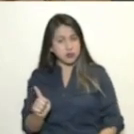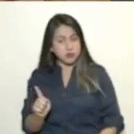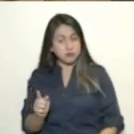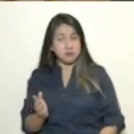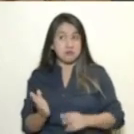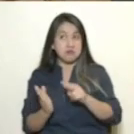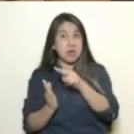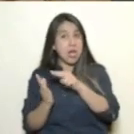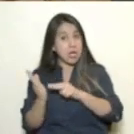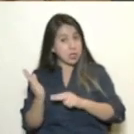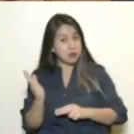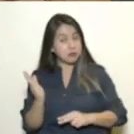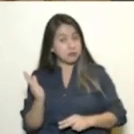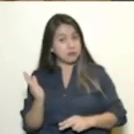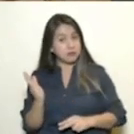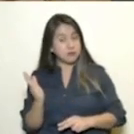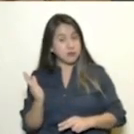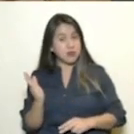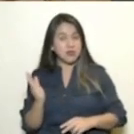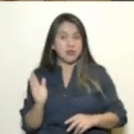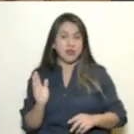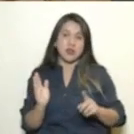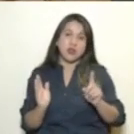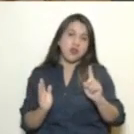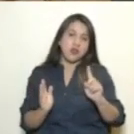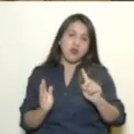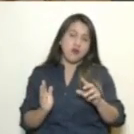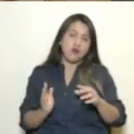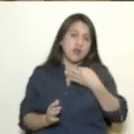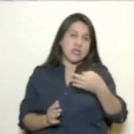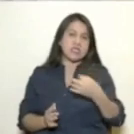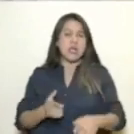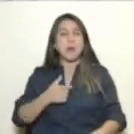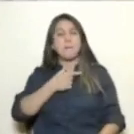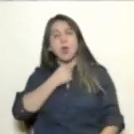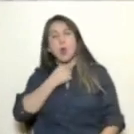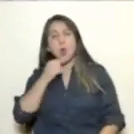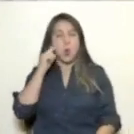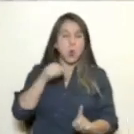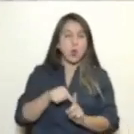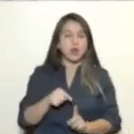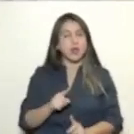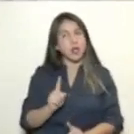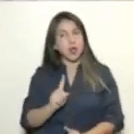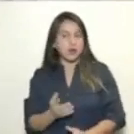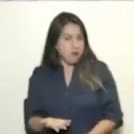La leo. No diré que me gusta, por cierto.